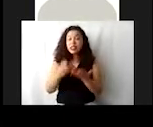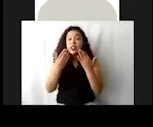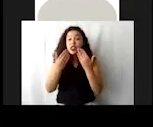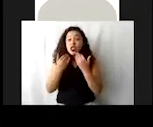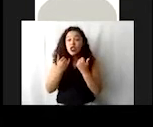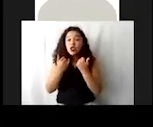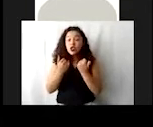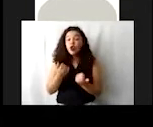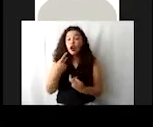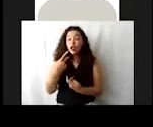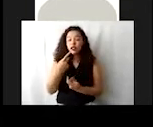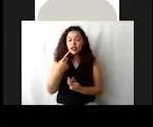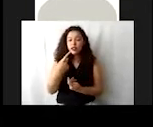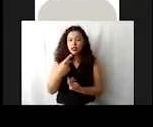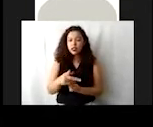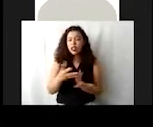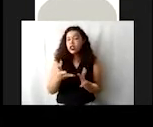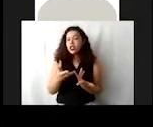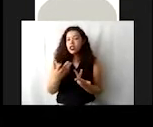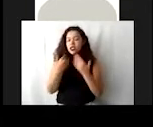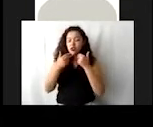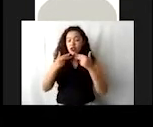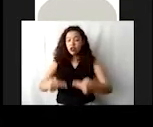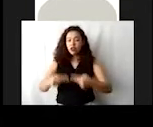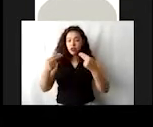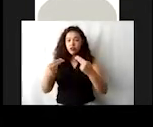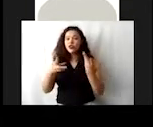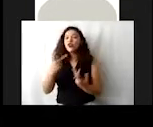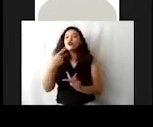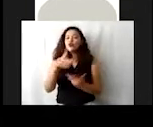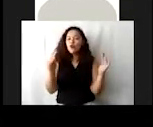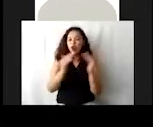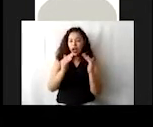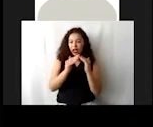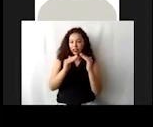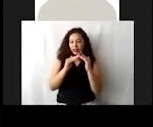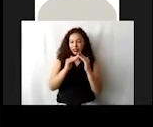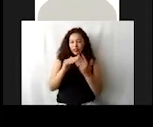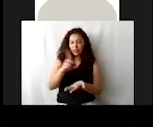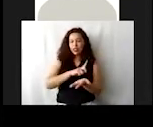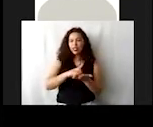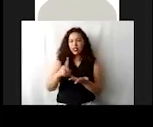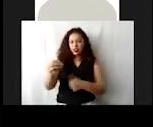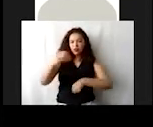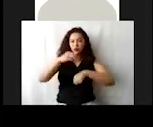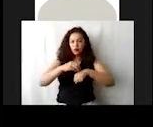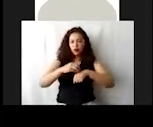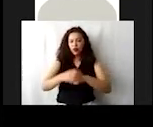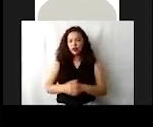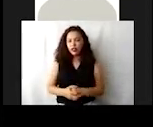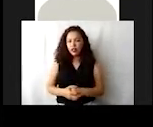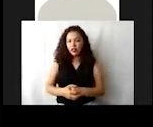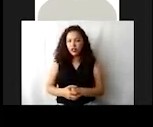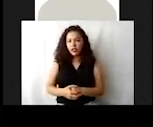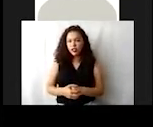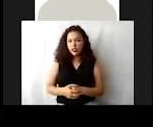residan simplemente, ¿no? La residencia fiscal tiene para efectos fiscales pues una